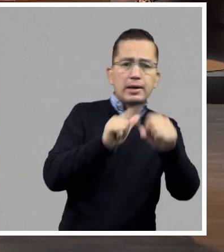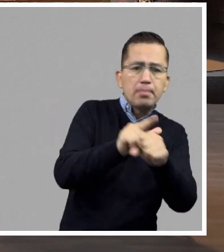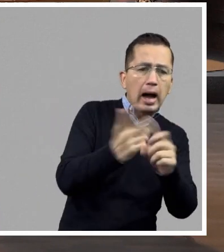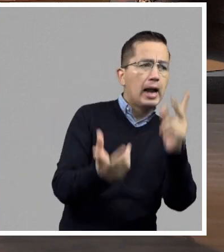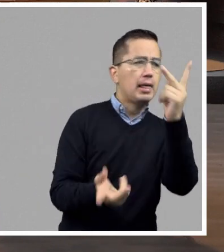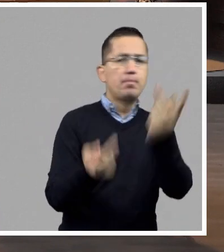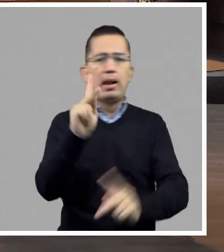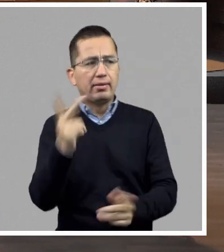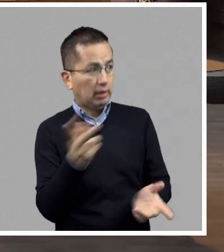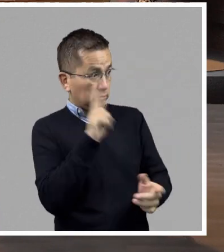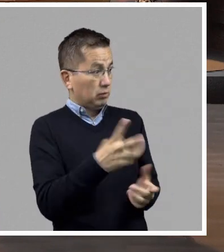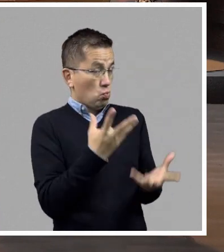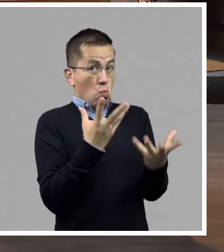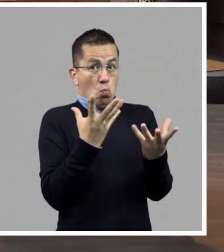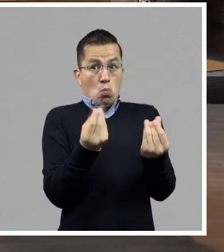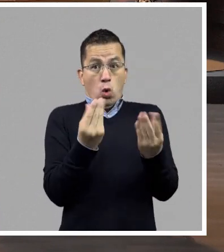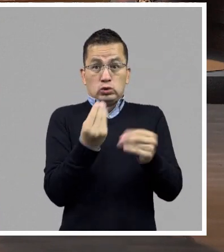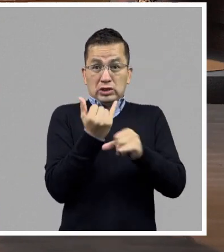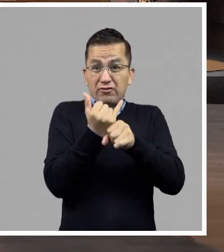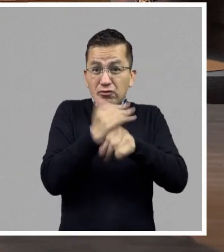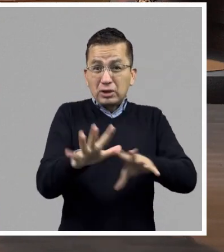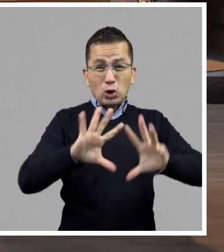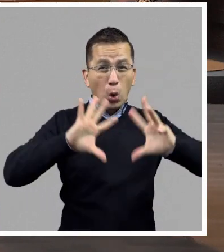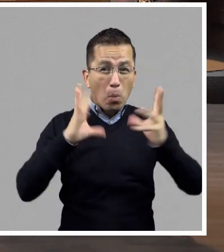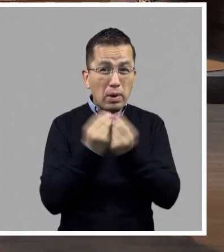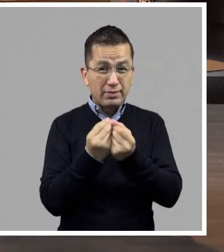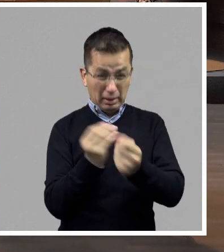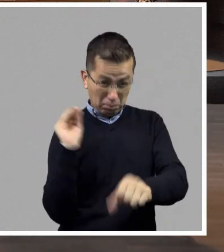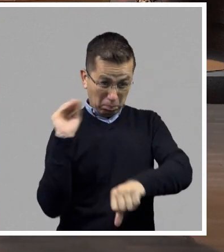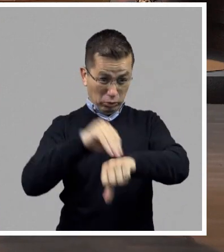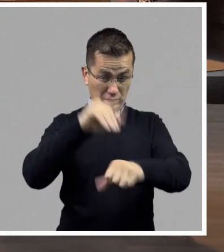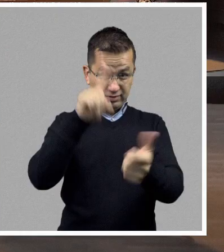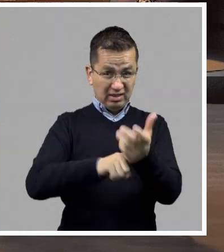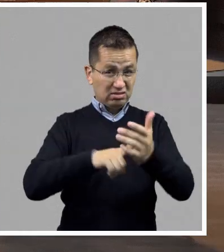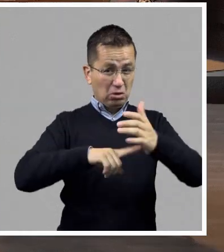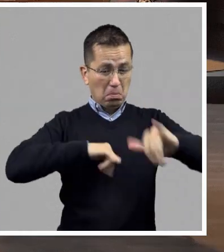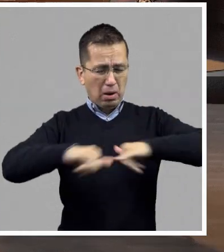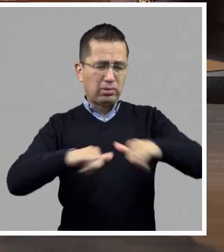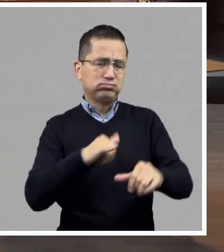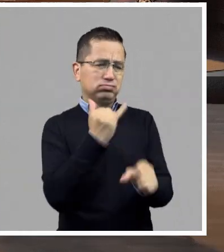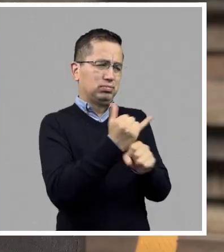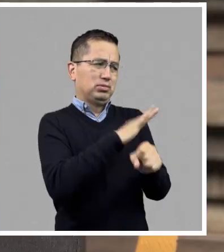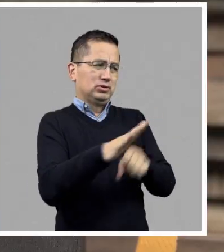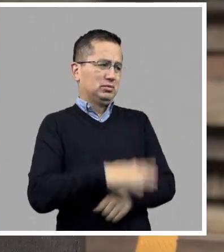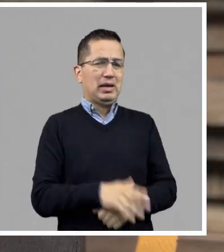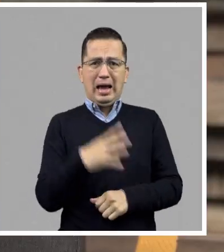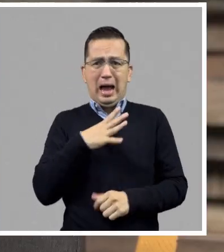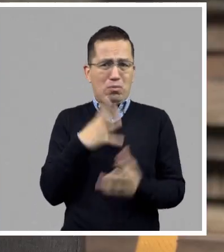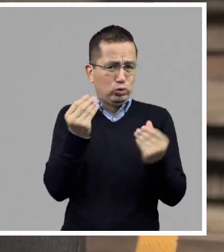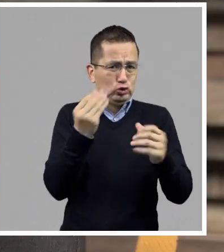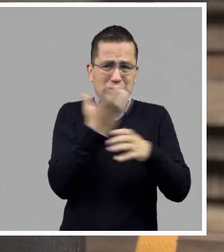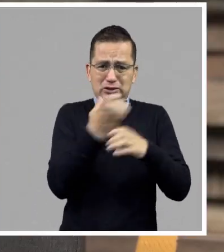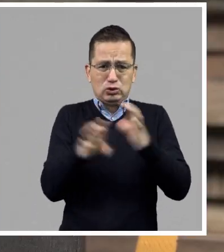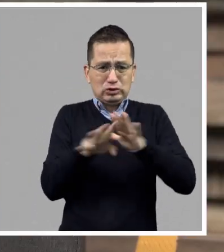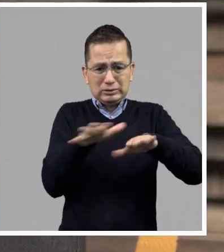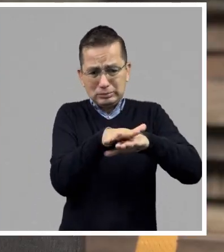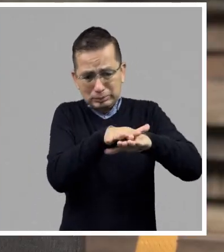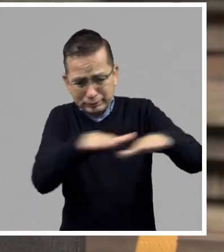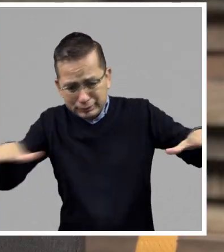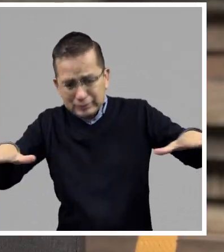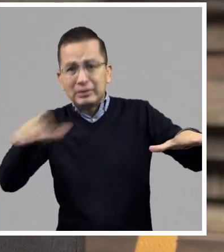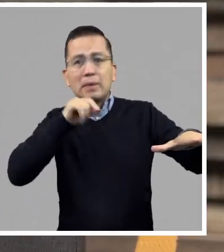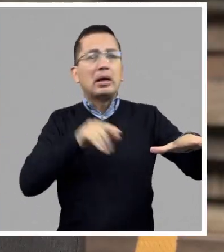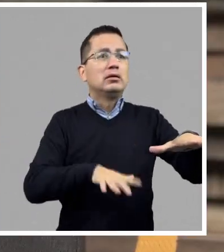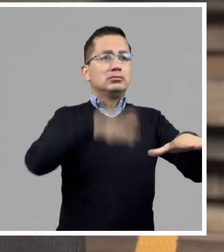estamos hablando de tres dimensiones verdad Entonces está la superficie que es donde los humanos nos movemos Pero hay otras cosas para arriba y para abajo también